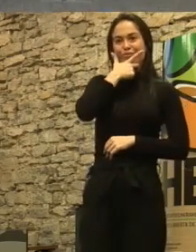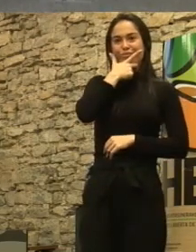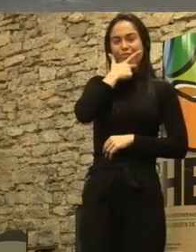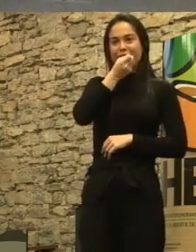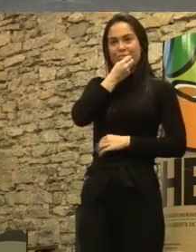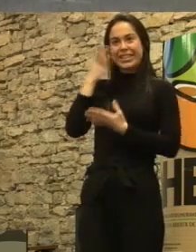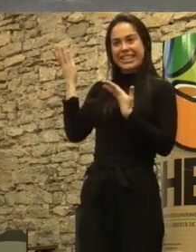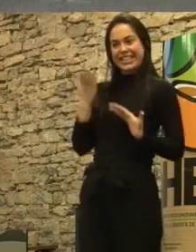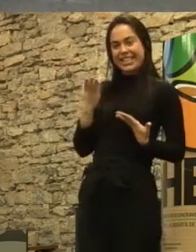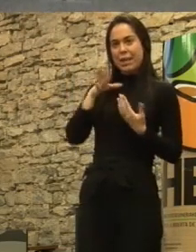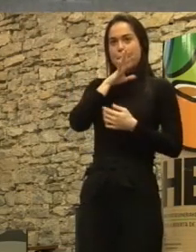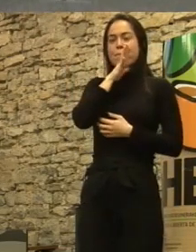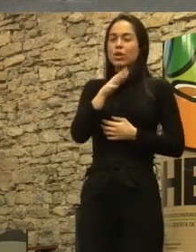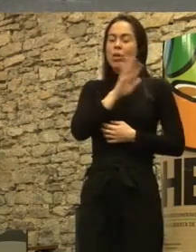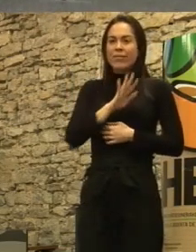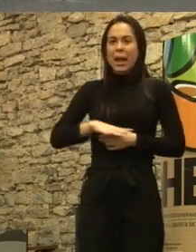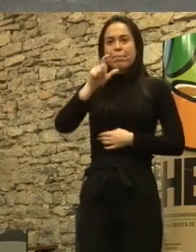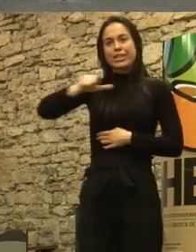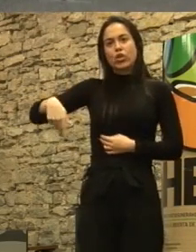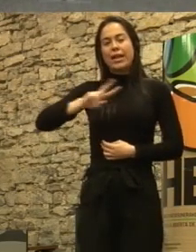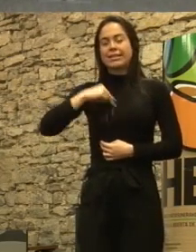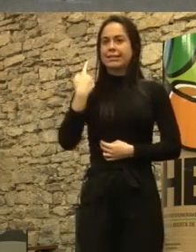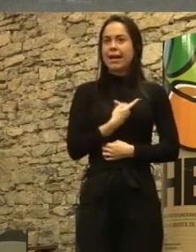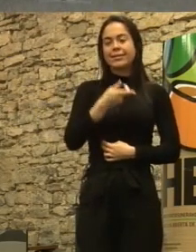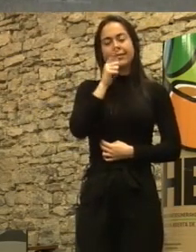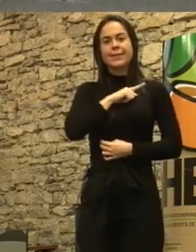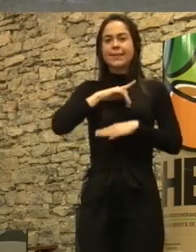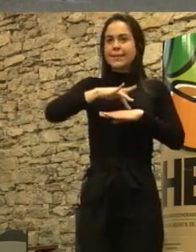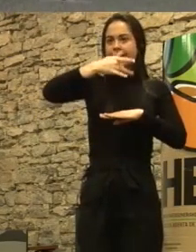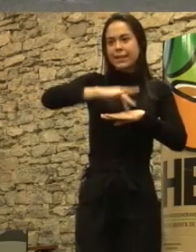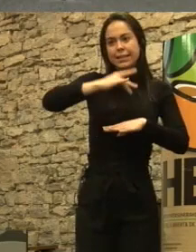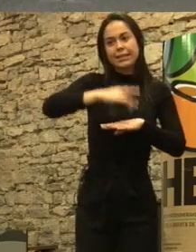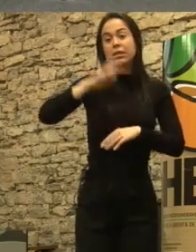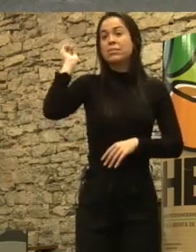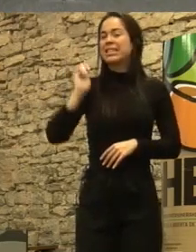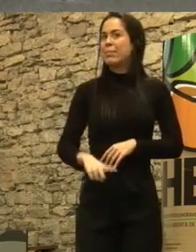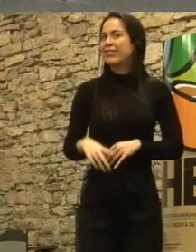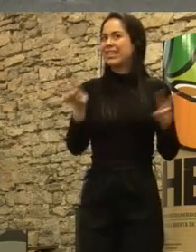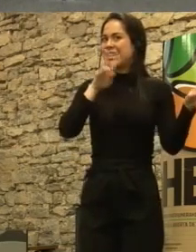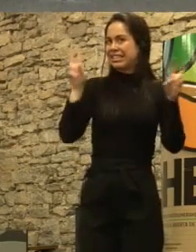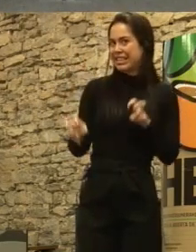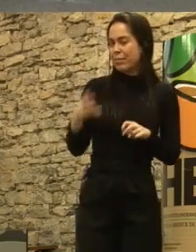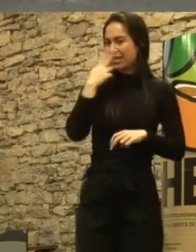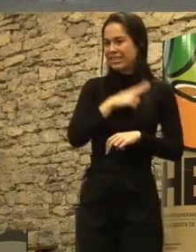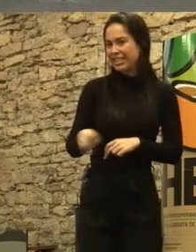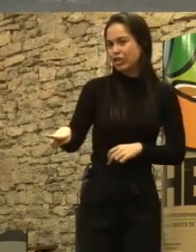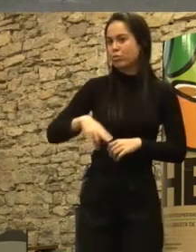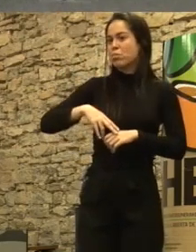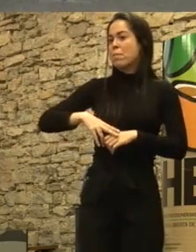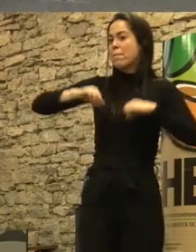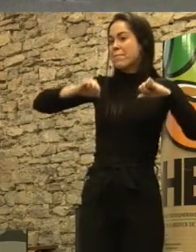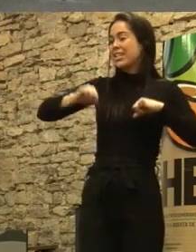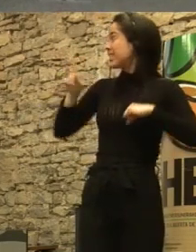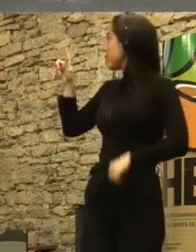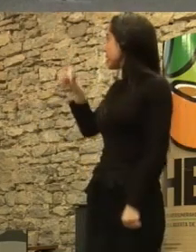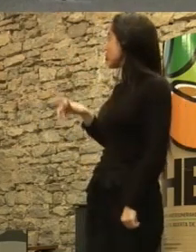tiene aspectos muy sensibles, ¿vale? Hay muchas cosas relacionadas con niños y mayores. Esta señora ha sido violada por una persona de su